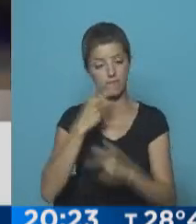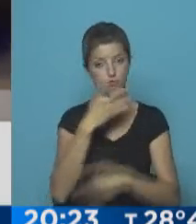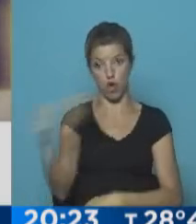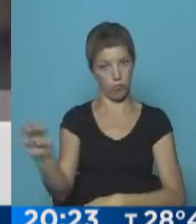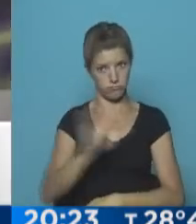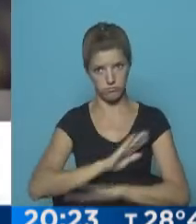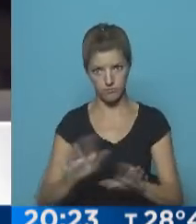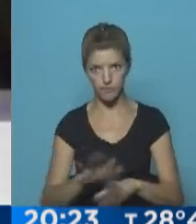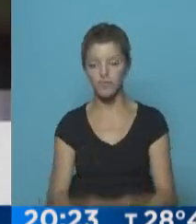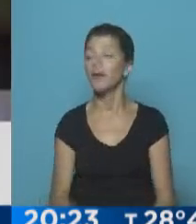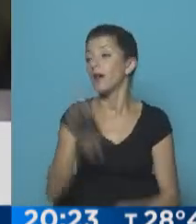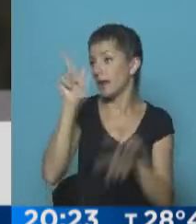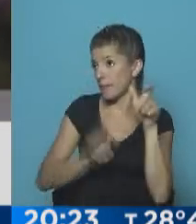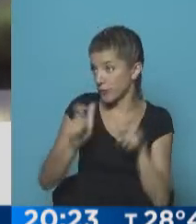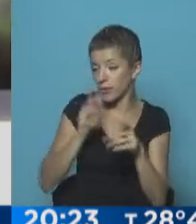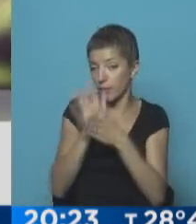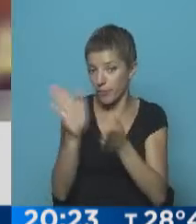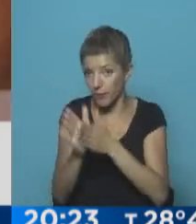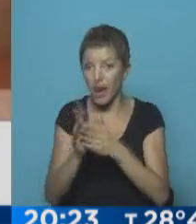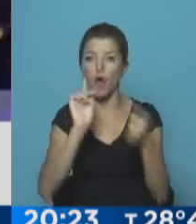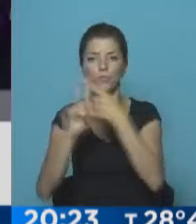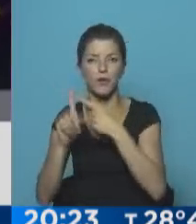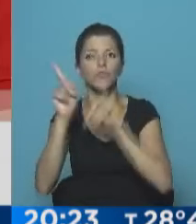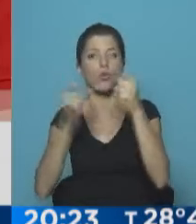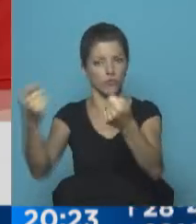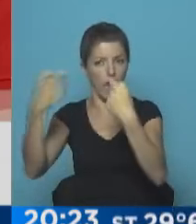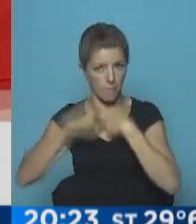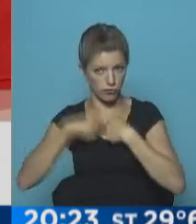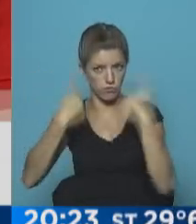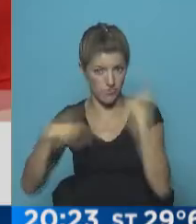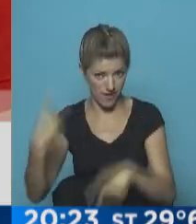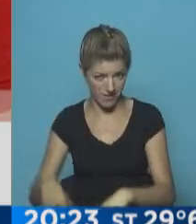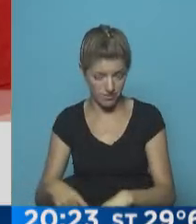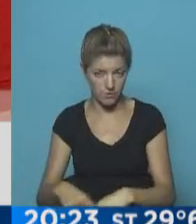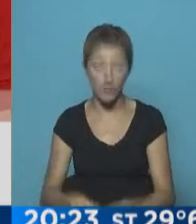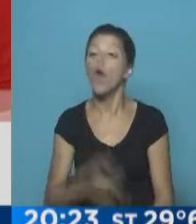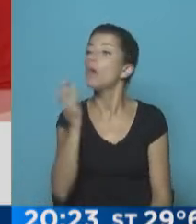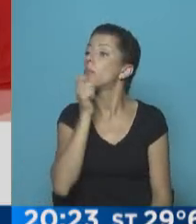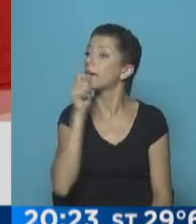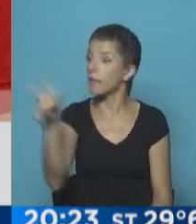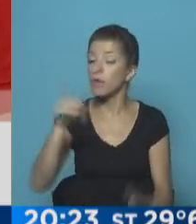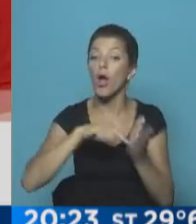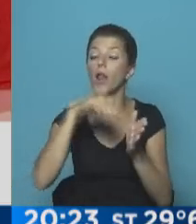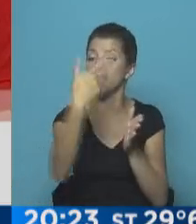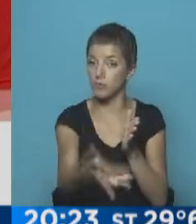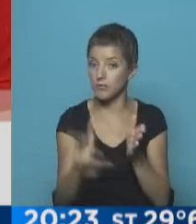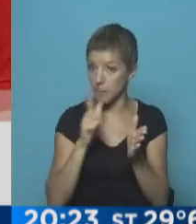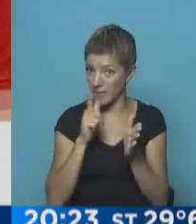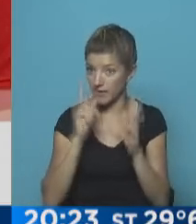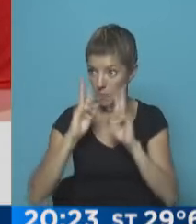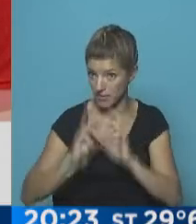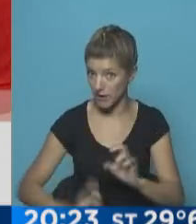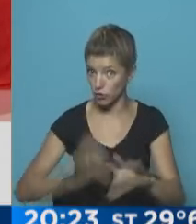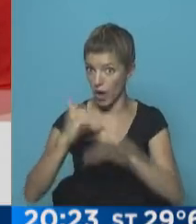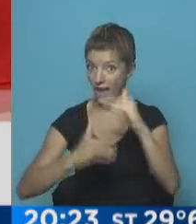los prófugos se movieron con una red de contactos y apoyos. En el caso de la provincia de Buenos Aires sé que están bastante avanzadas las